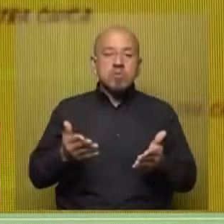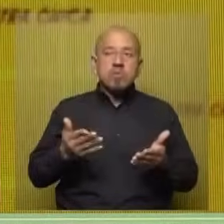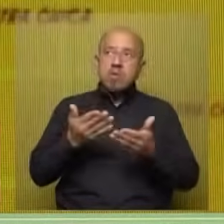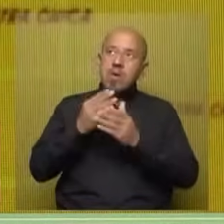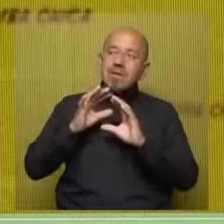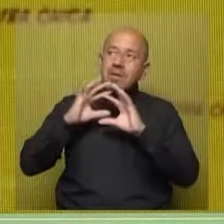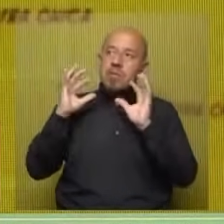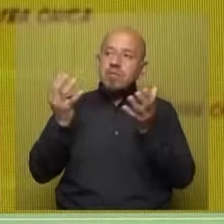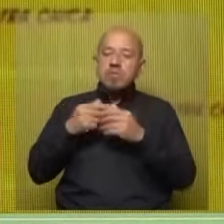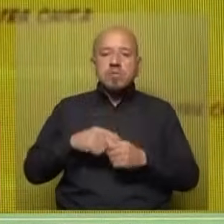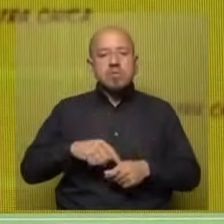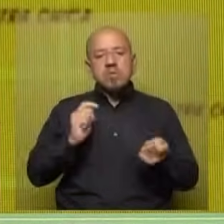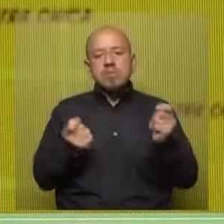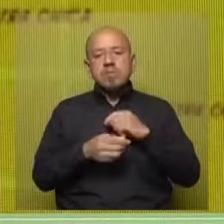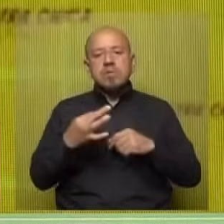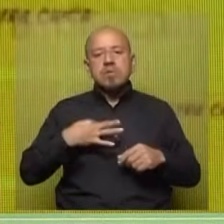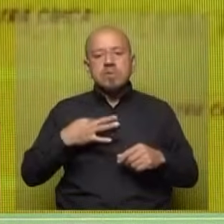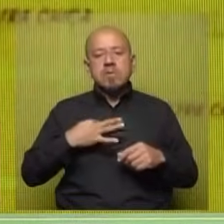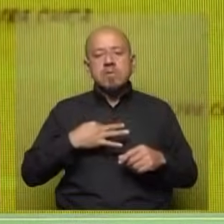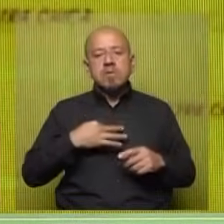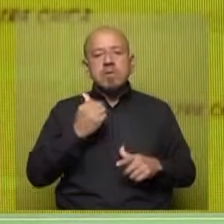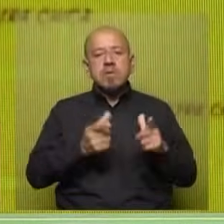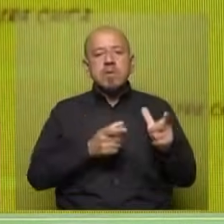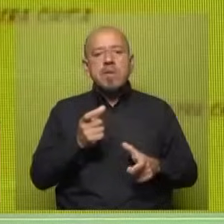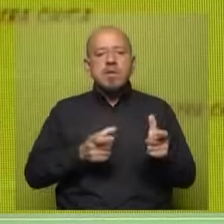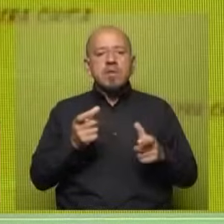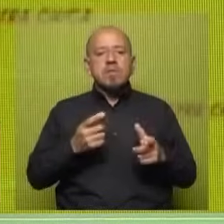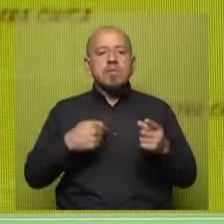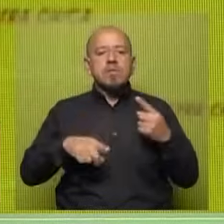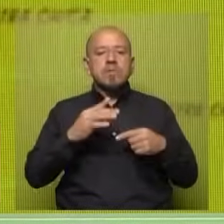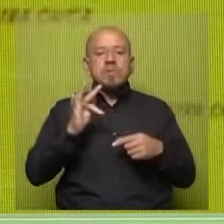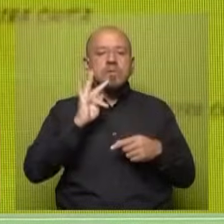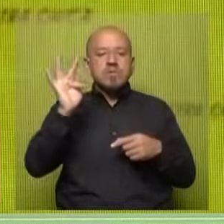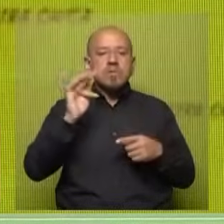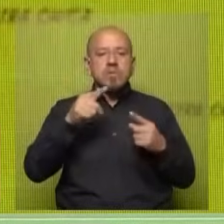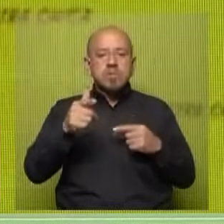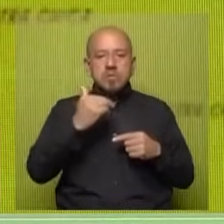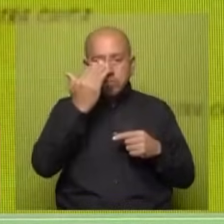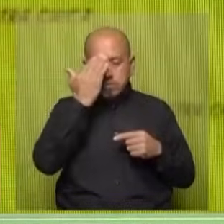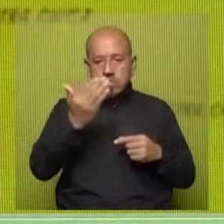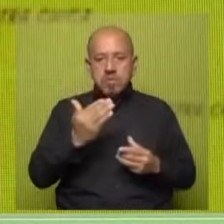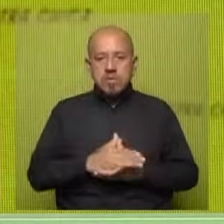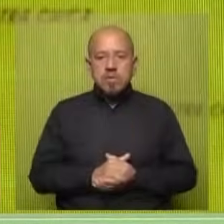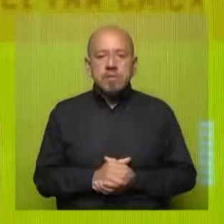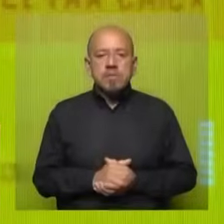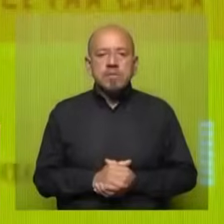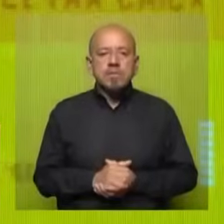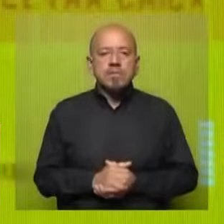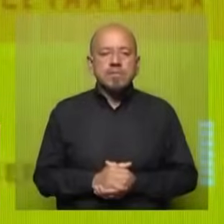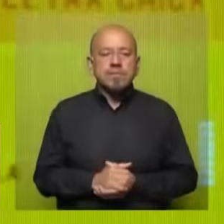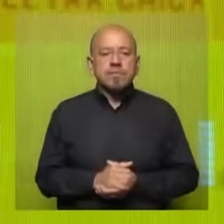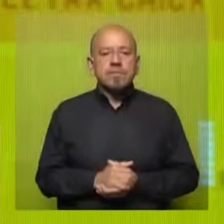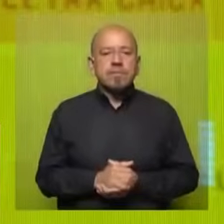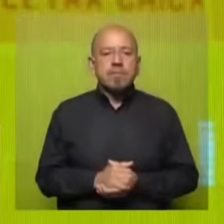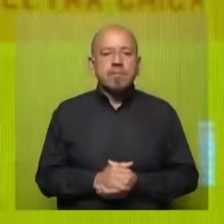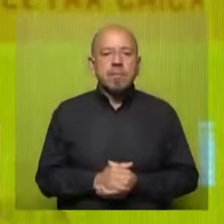mundo, cambiar la vida de la gente y cambiarle la perspectiva de futuro, es el Frente Amplio. Considera, hablaba